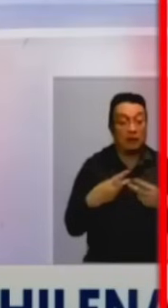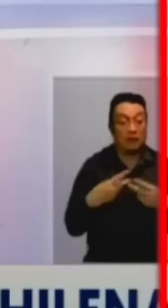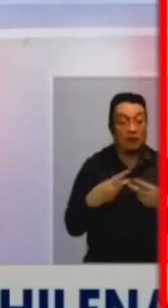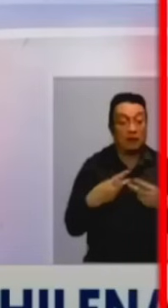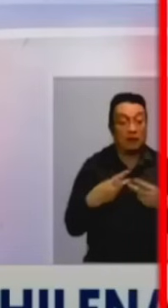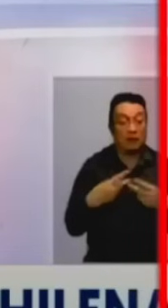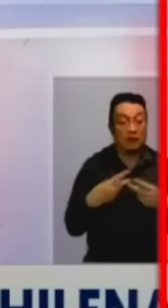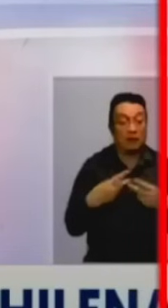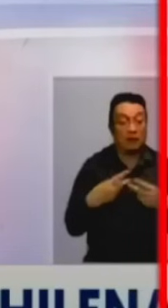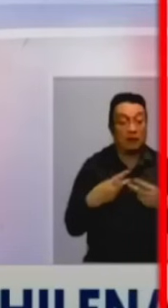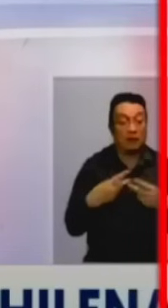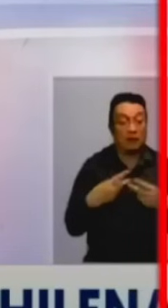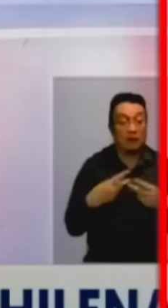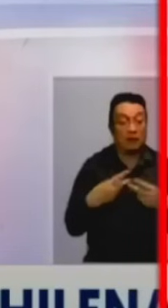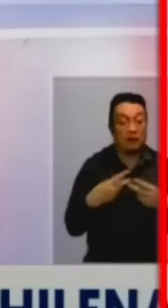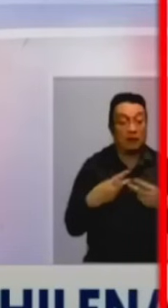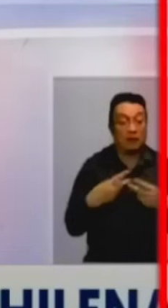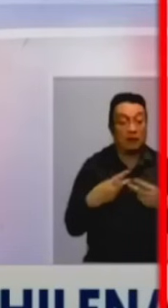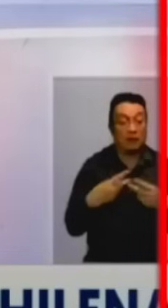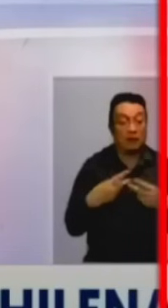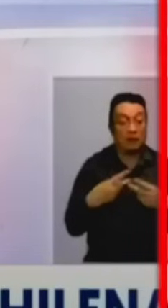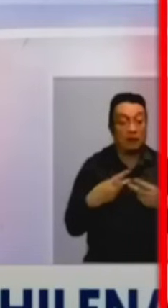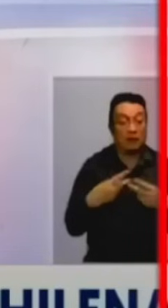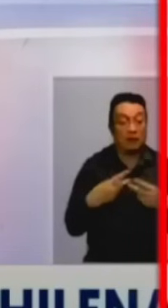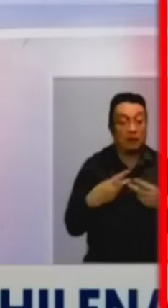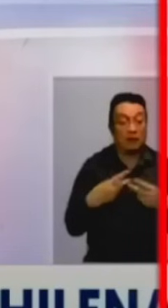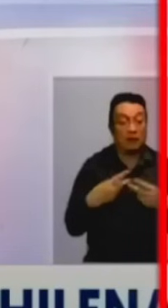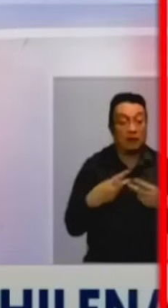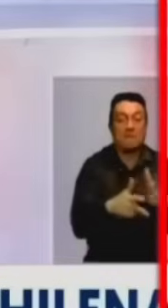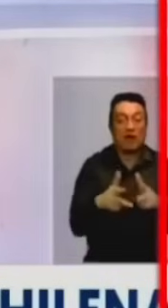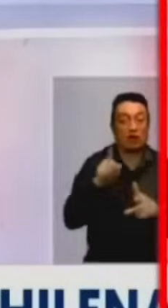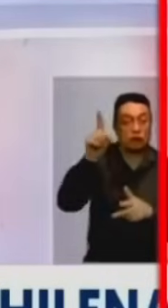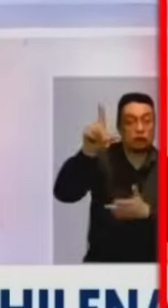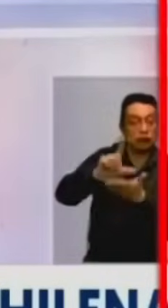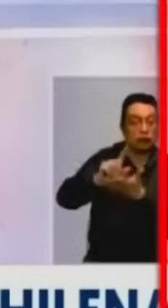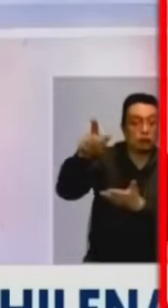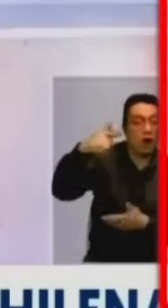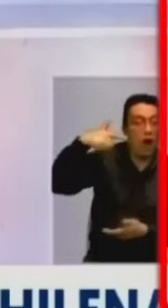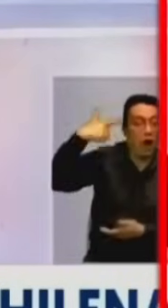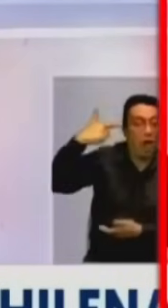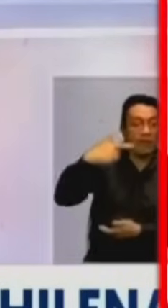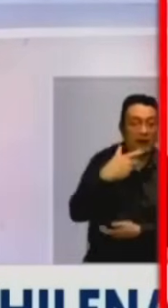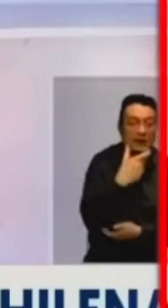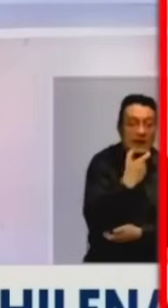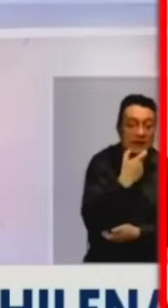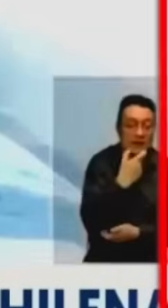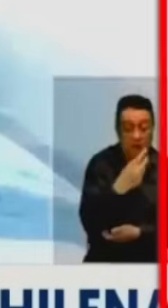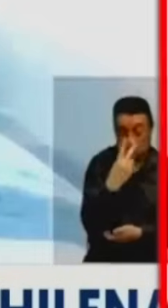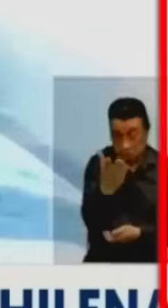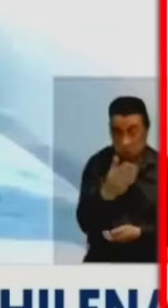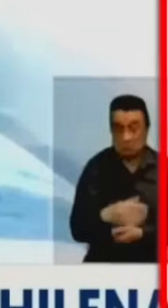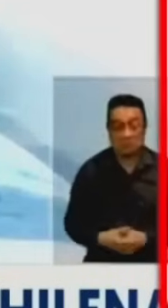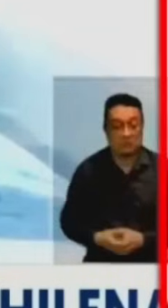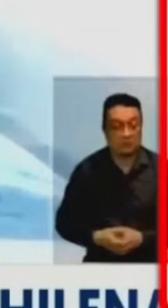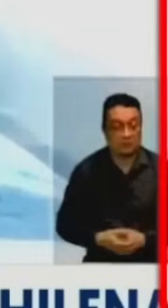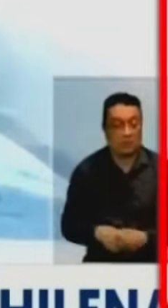un metro y que sea en Londres, te llena de orgullo. Vamos a ver este reportaje. Su historia en la siguiente nota. Me